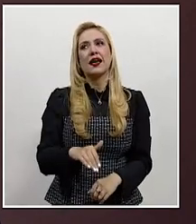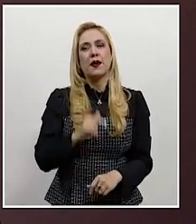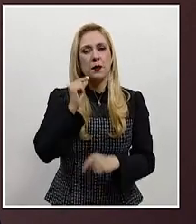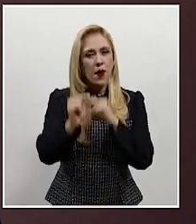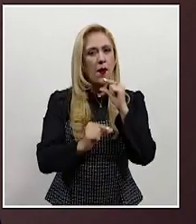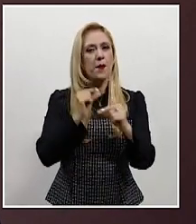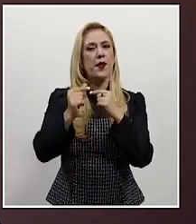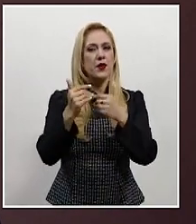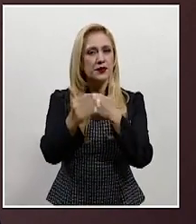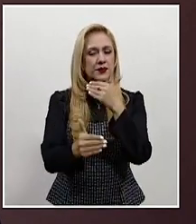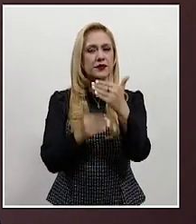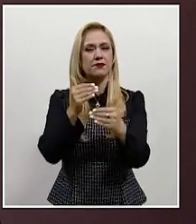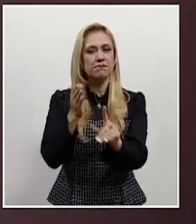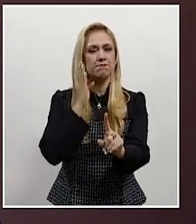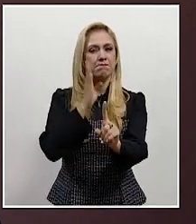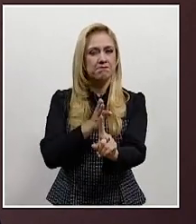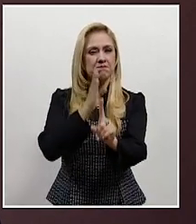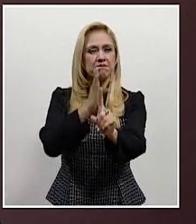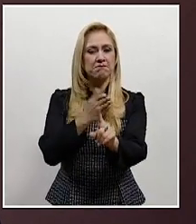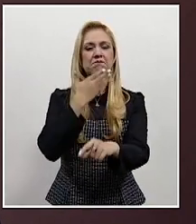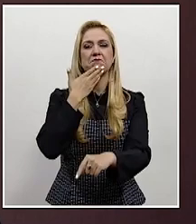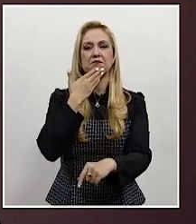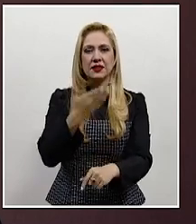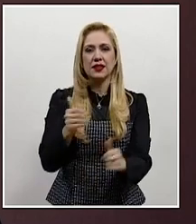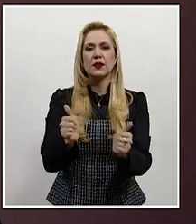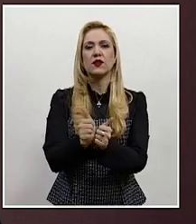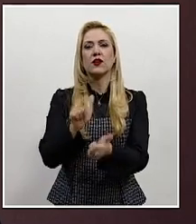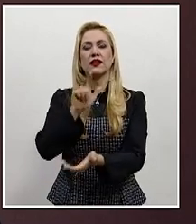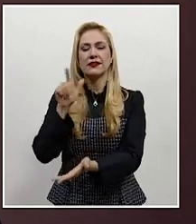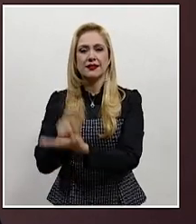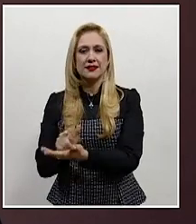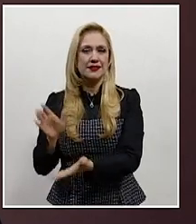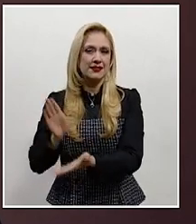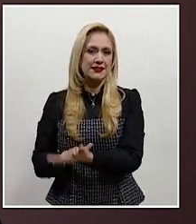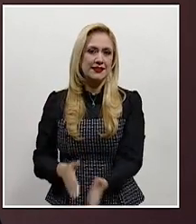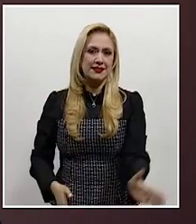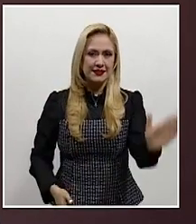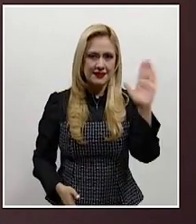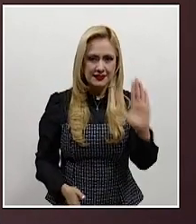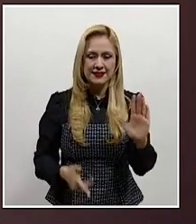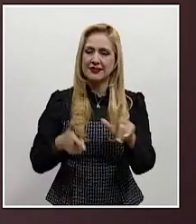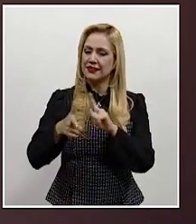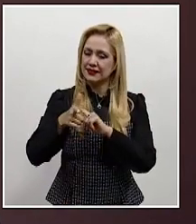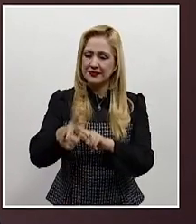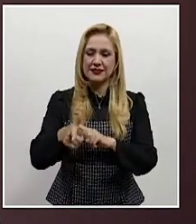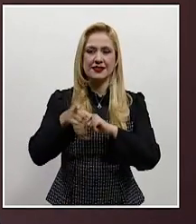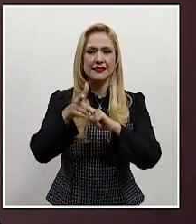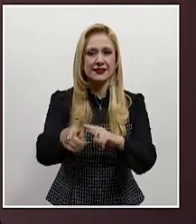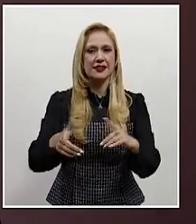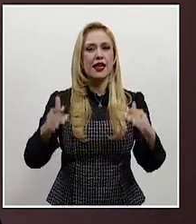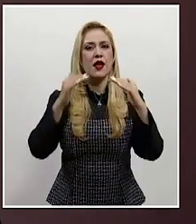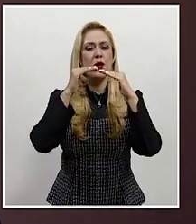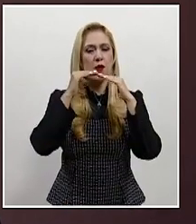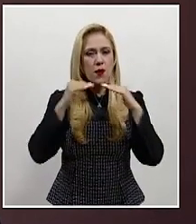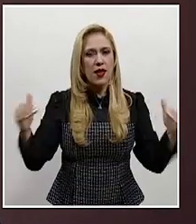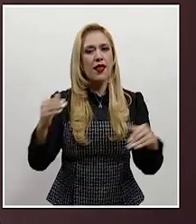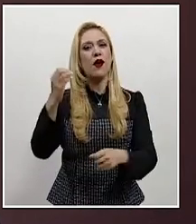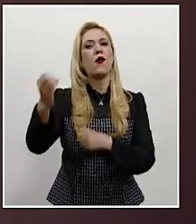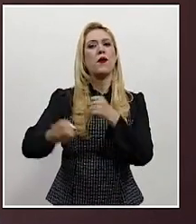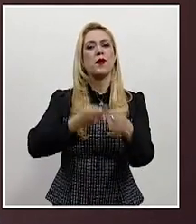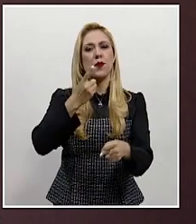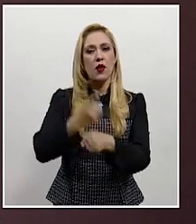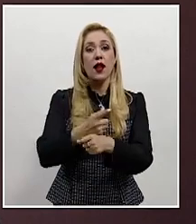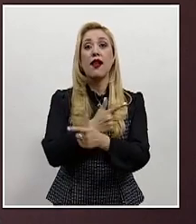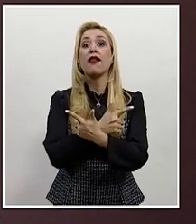en el sentido correcto y seguiremos impulsando las iniciativas en materia de igualdad de oportunidades,